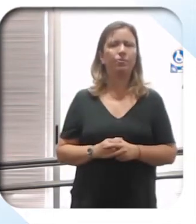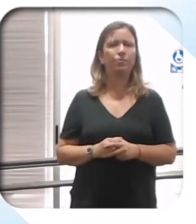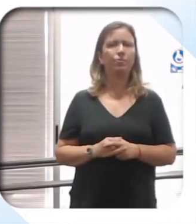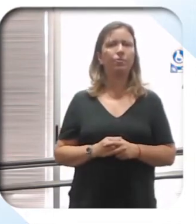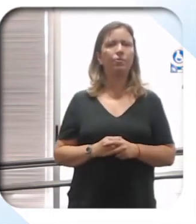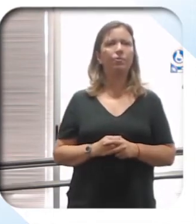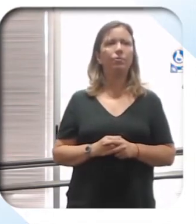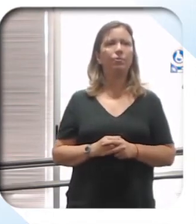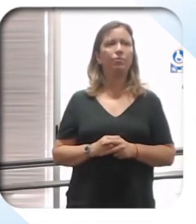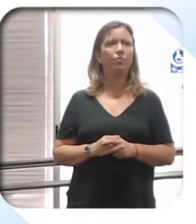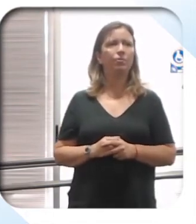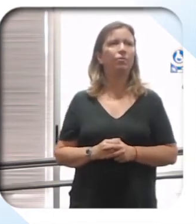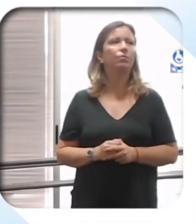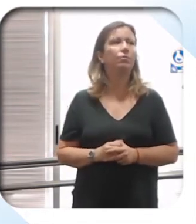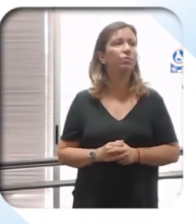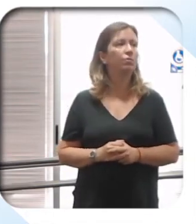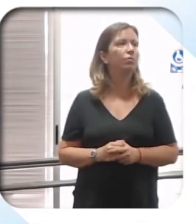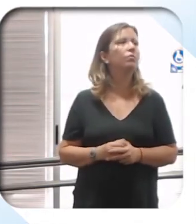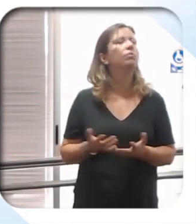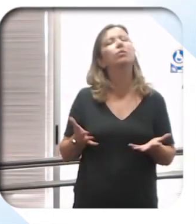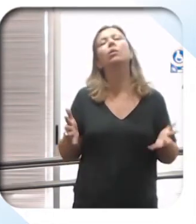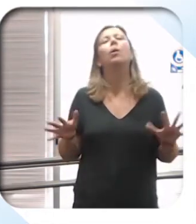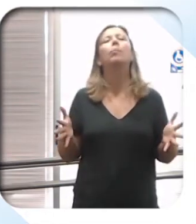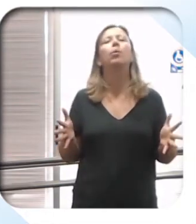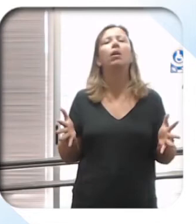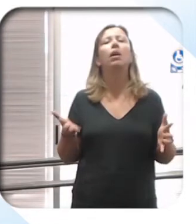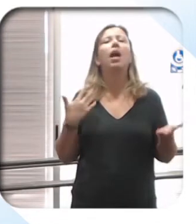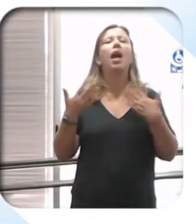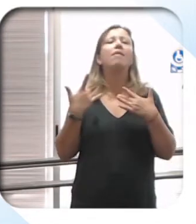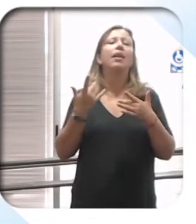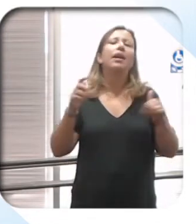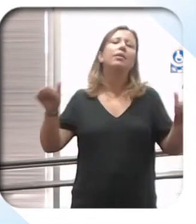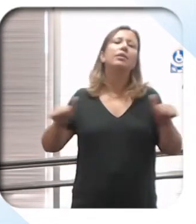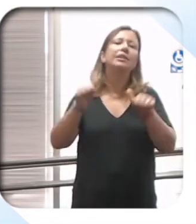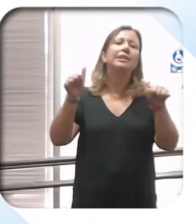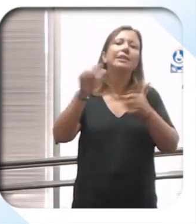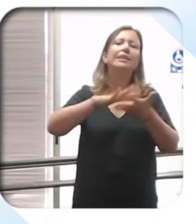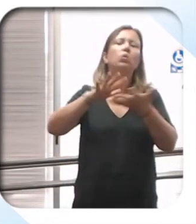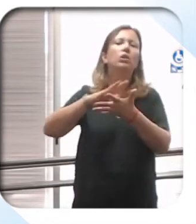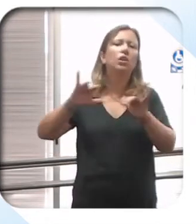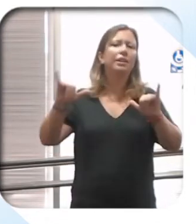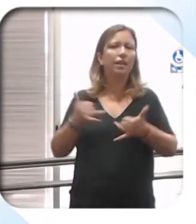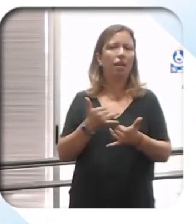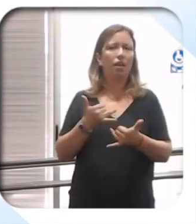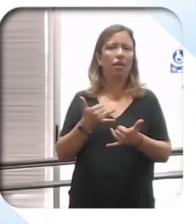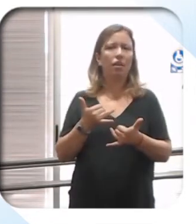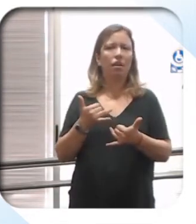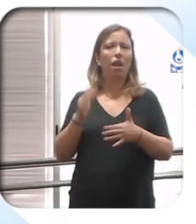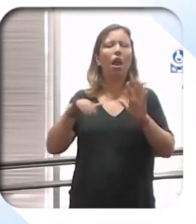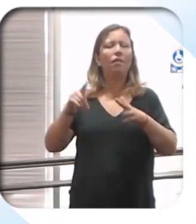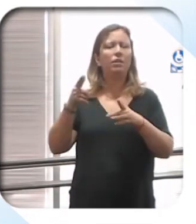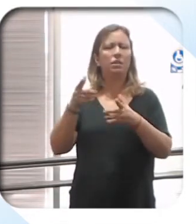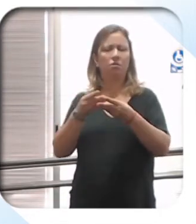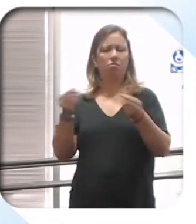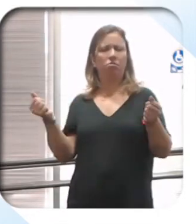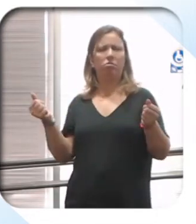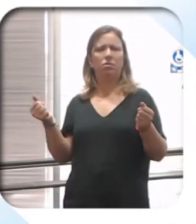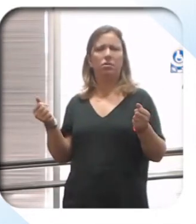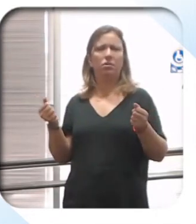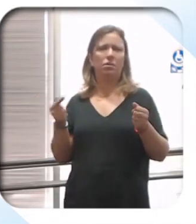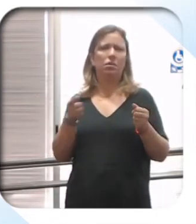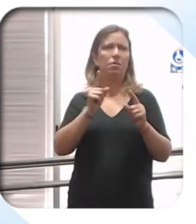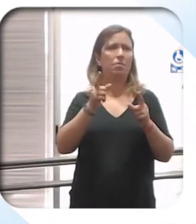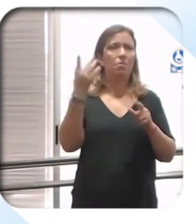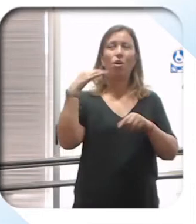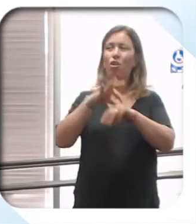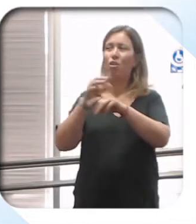Bueno, ¿por qué? Porque vamos a hablar de hechos y que parece que a veces se pierden. Lo hablábamos